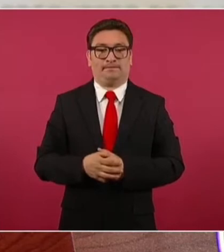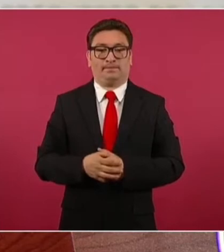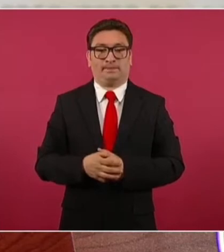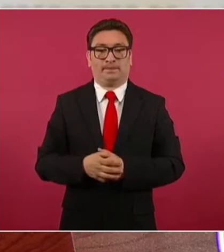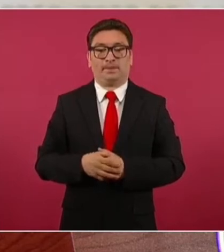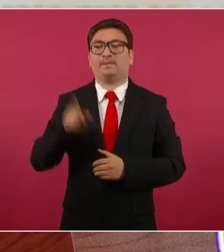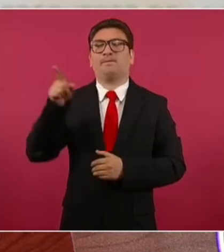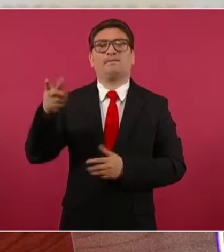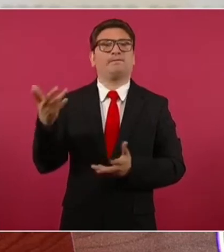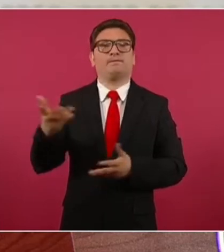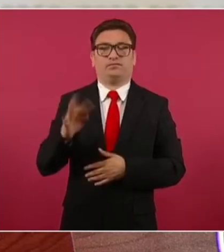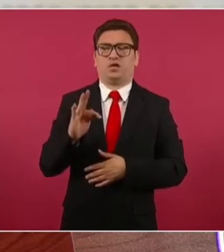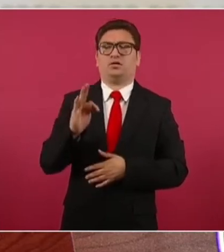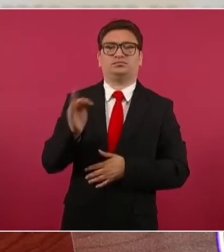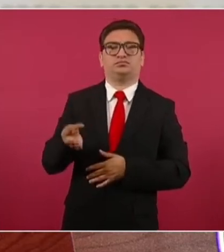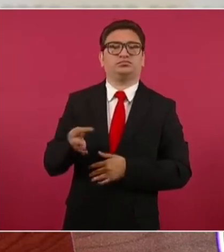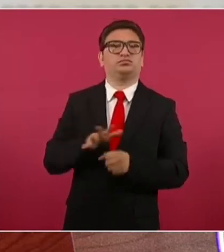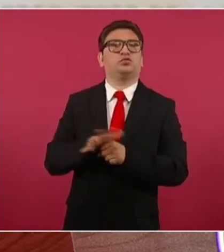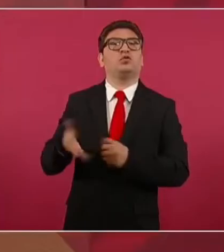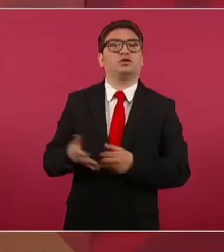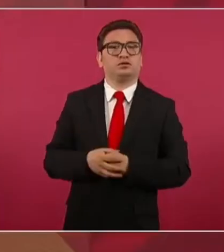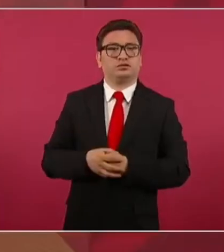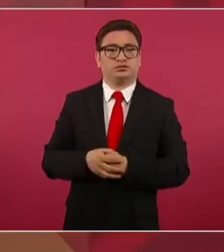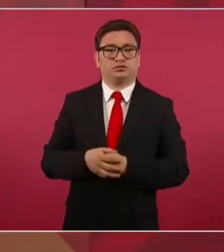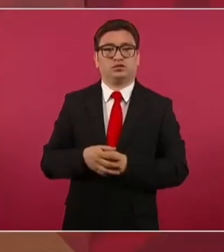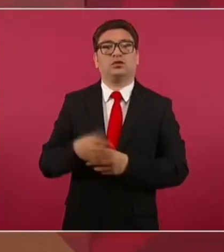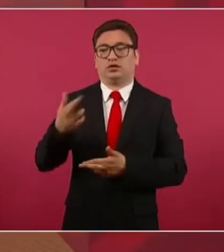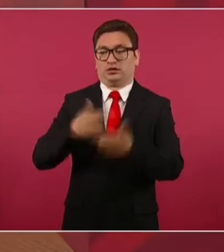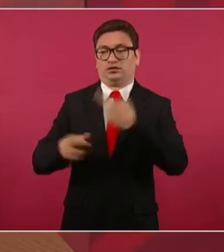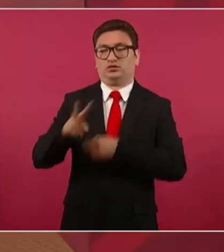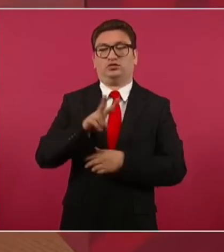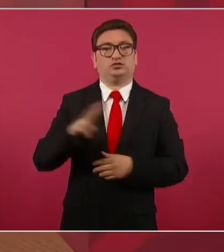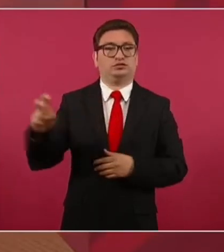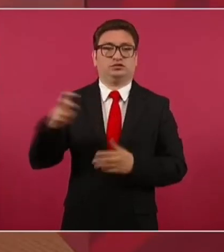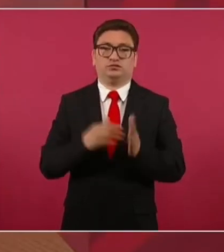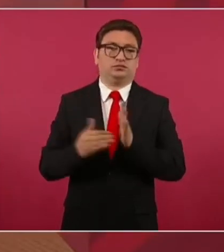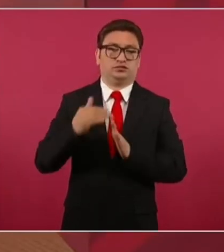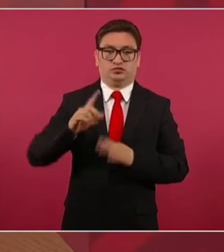que aceptó devolver $200 millones,